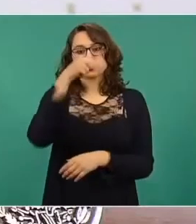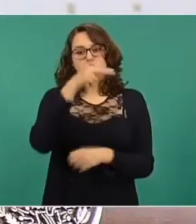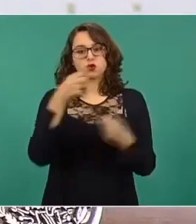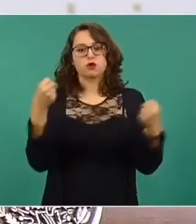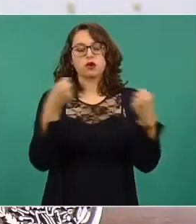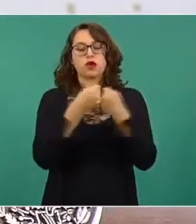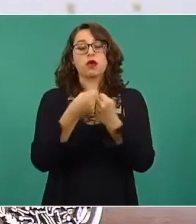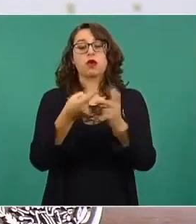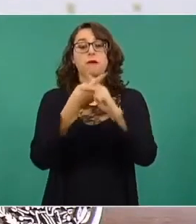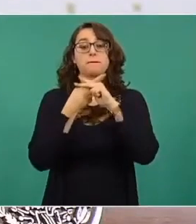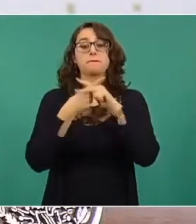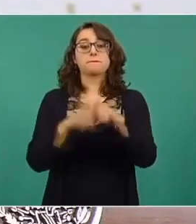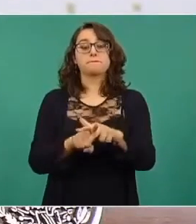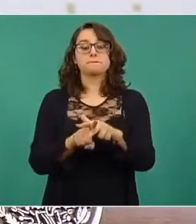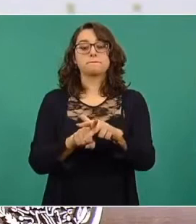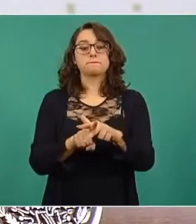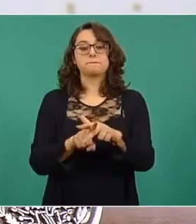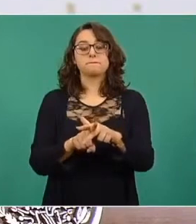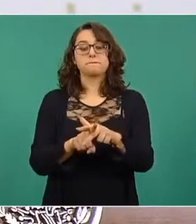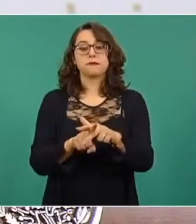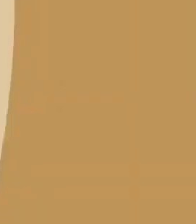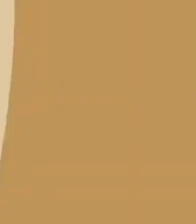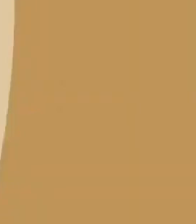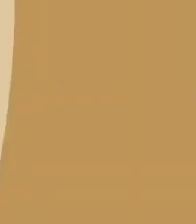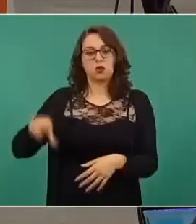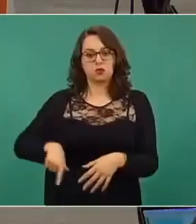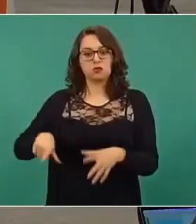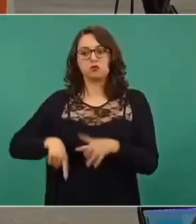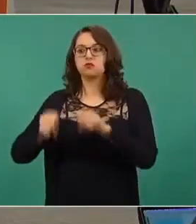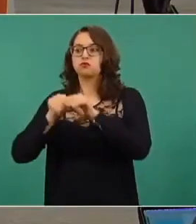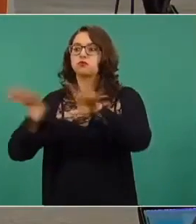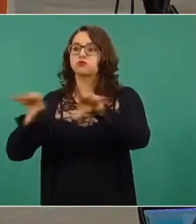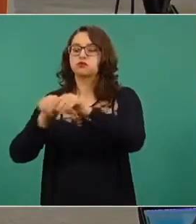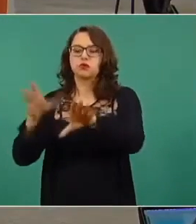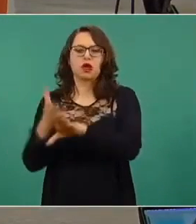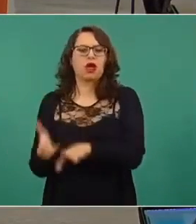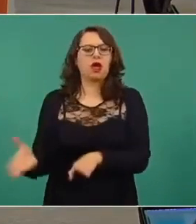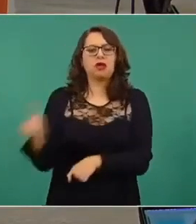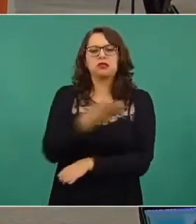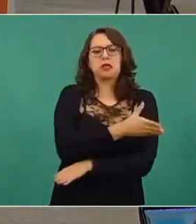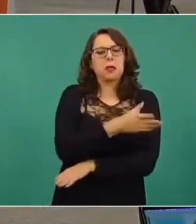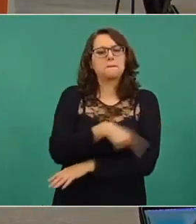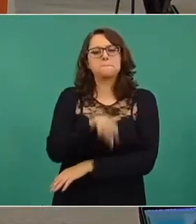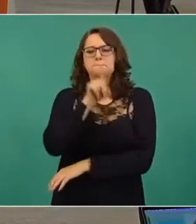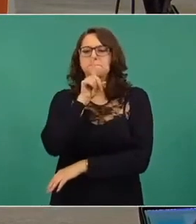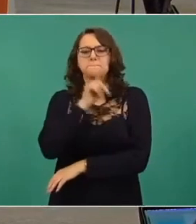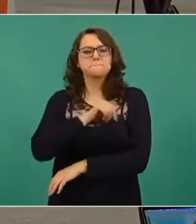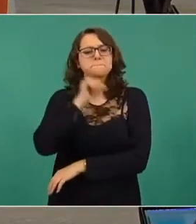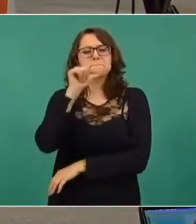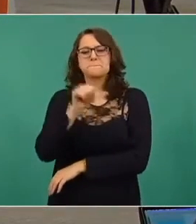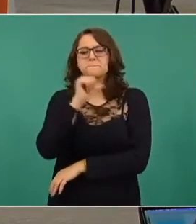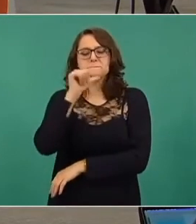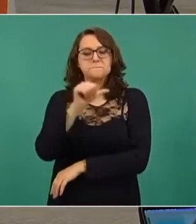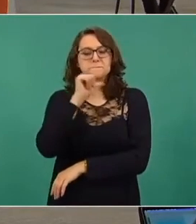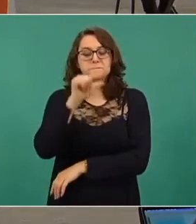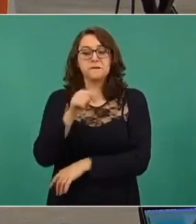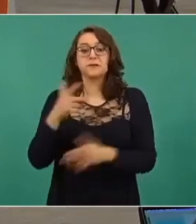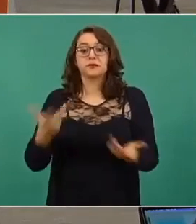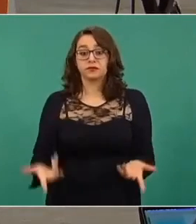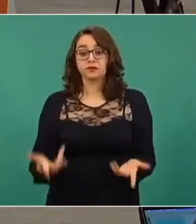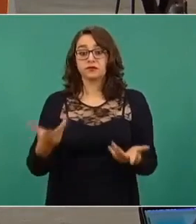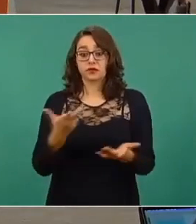a partir del día 1 de noviembre. La encargada de la sección ¿Quién es quién en las mentiras de la